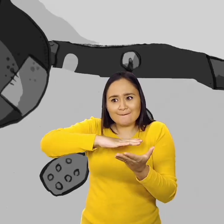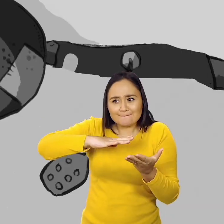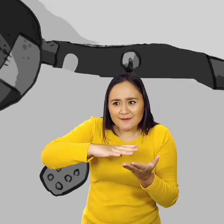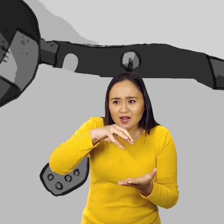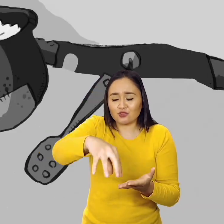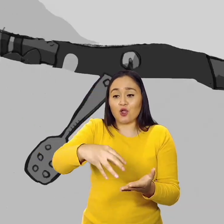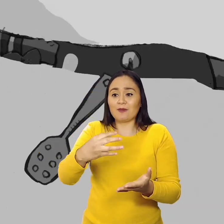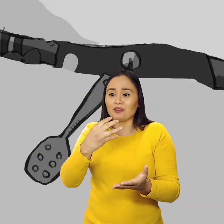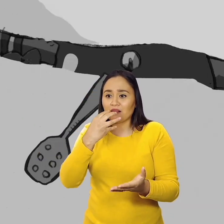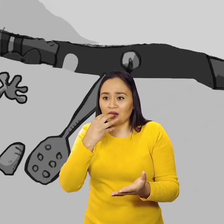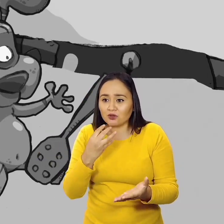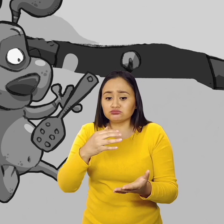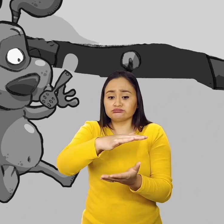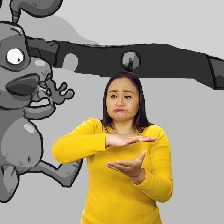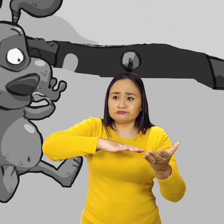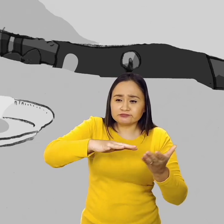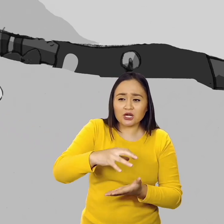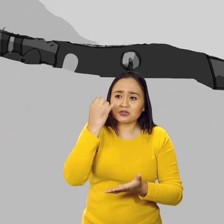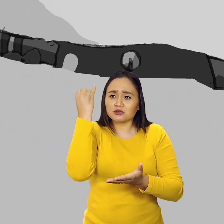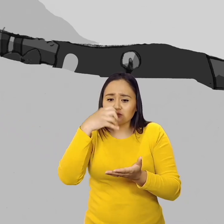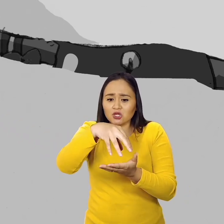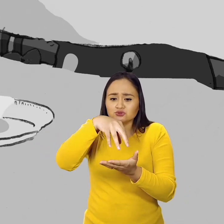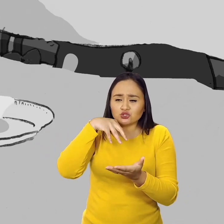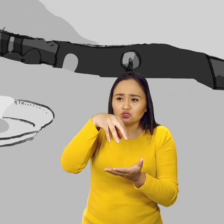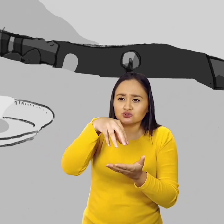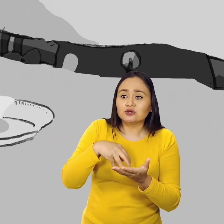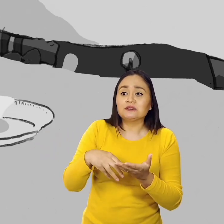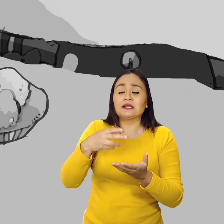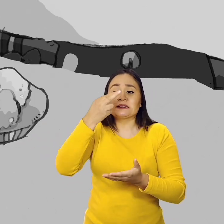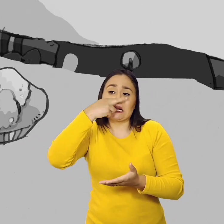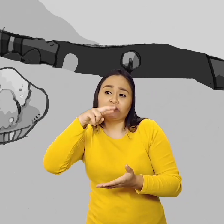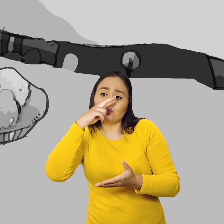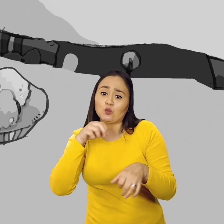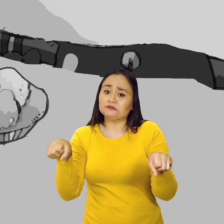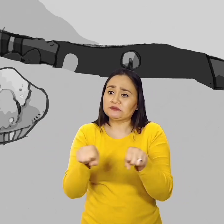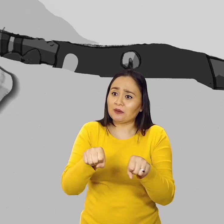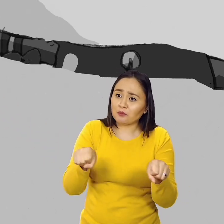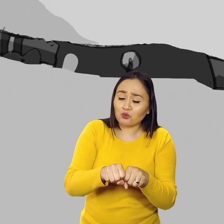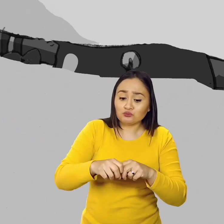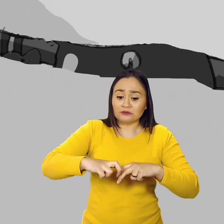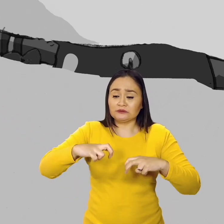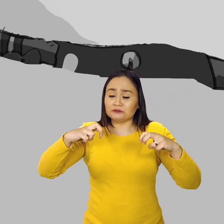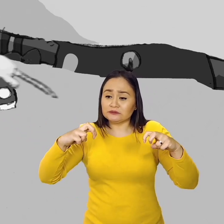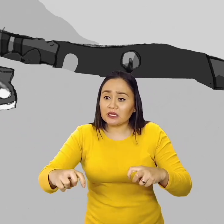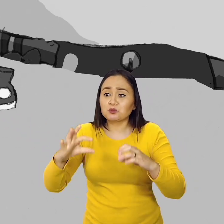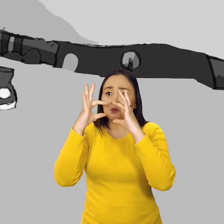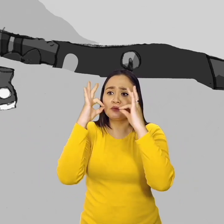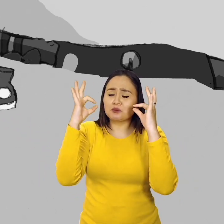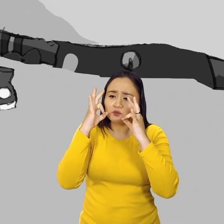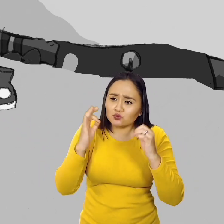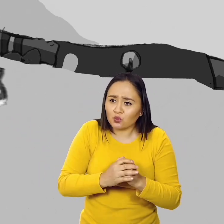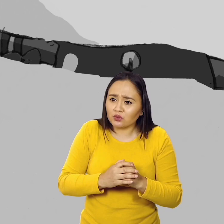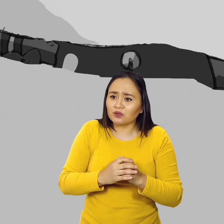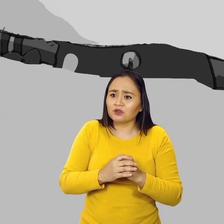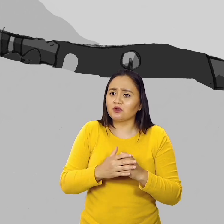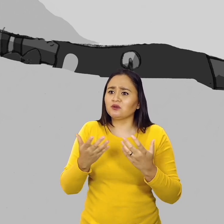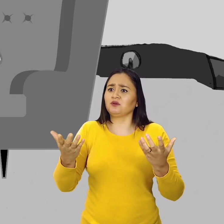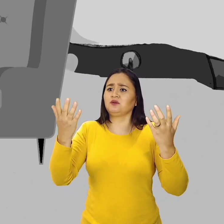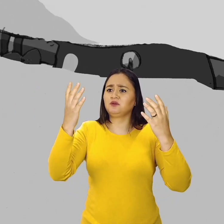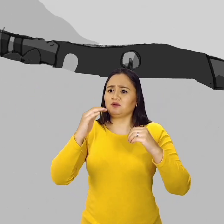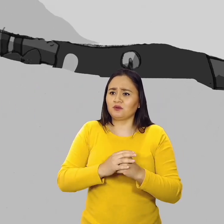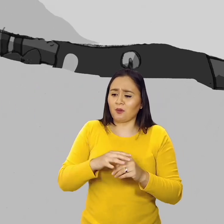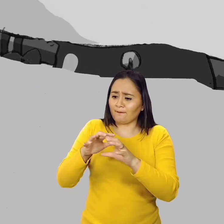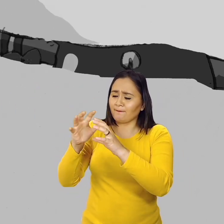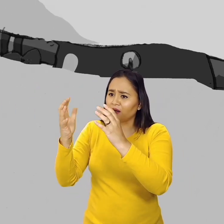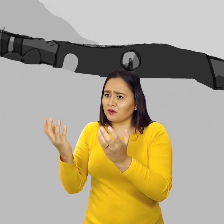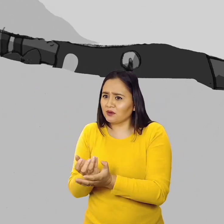la sopa, la olla, el cucharón, el plato y el bolón, el tazón y el patacón, el zapato y el ratón,